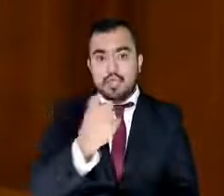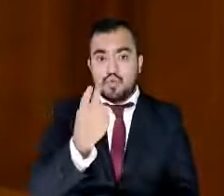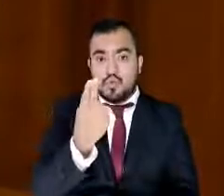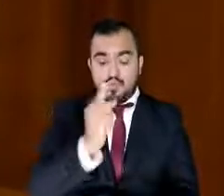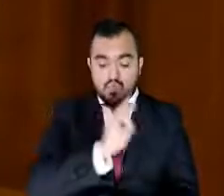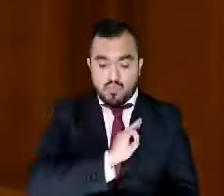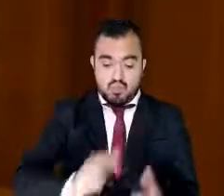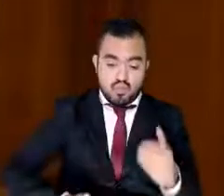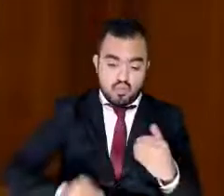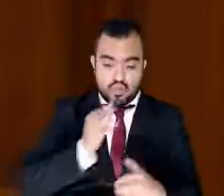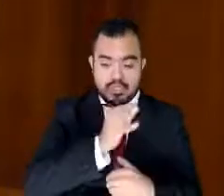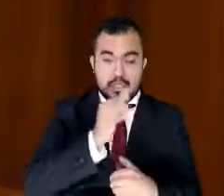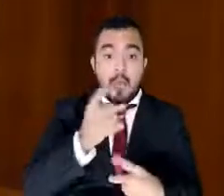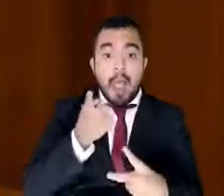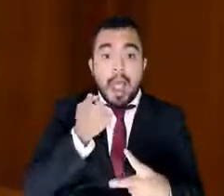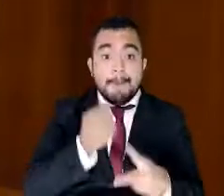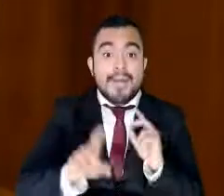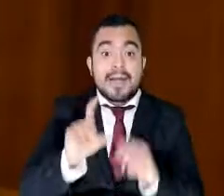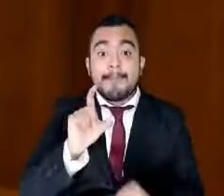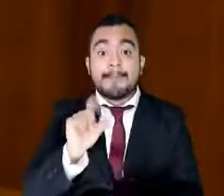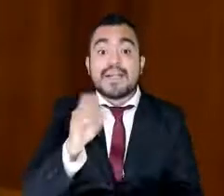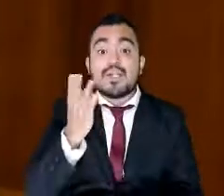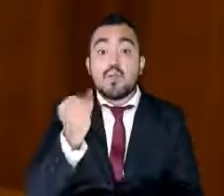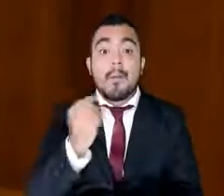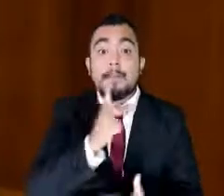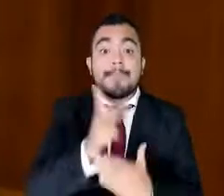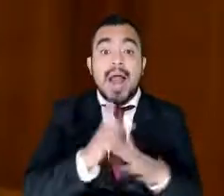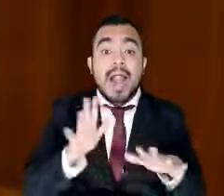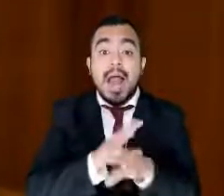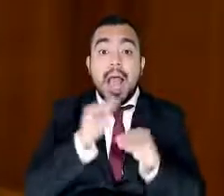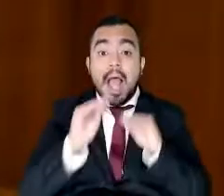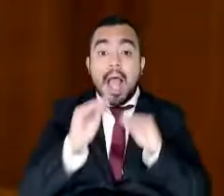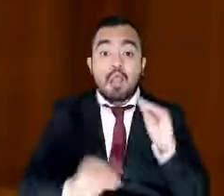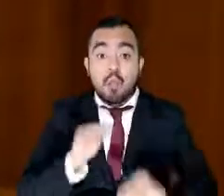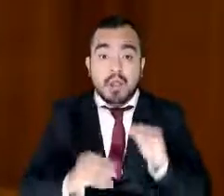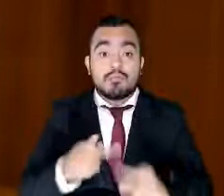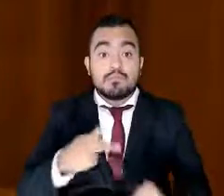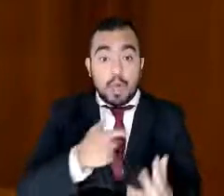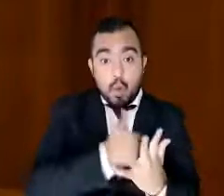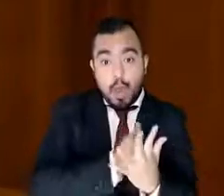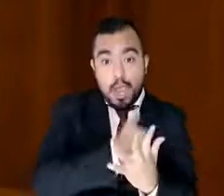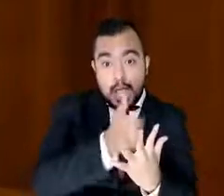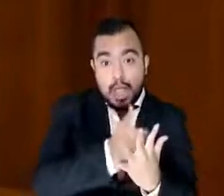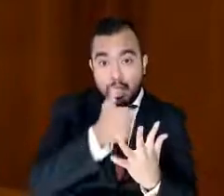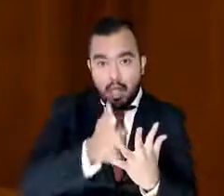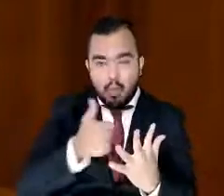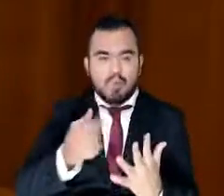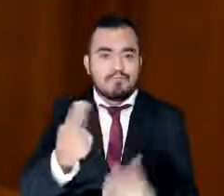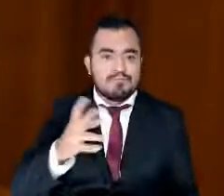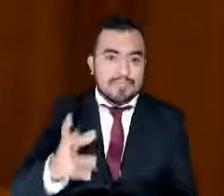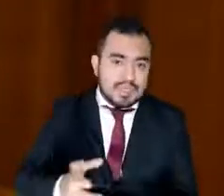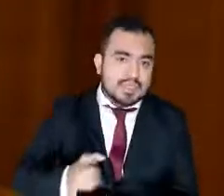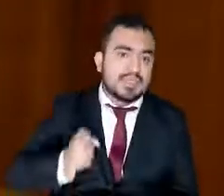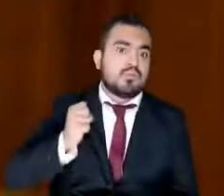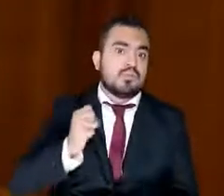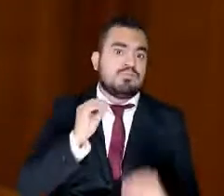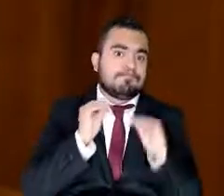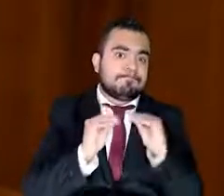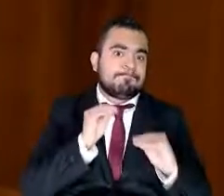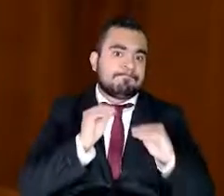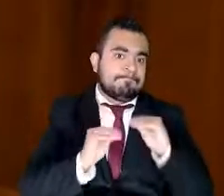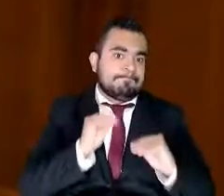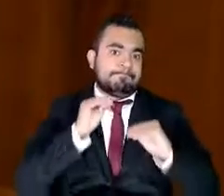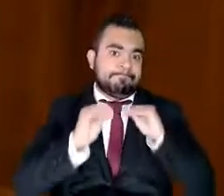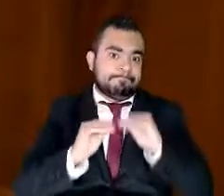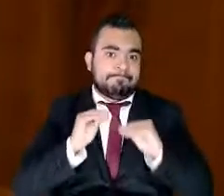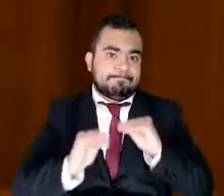apenas llevamos 29 planes de desarrollo urbano actualizados, pero cada uno de ellos requiere un esfuerzo muy importante. Cada uno de los